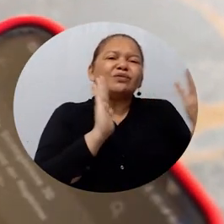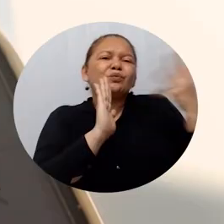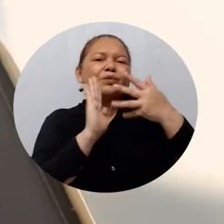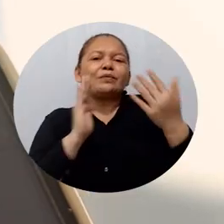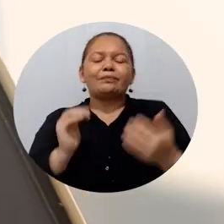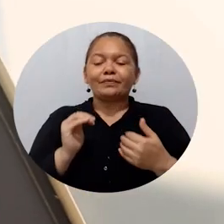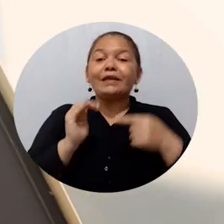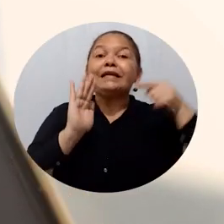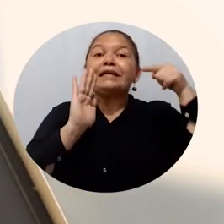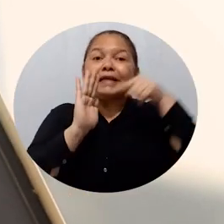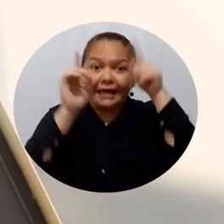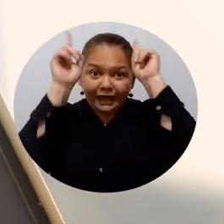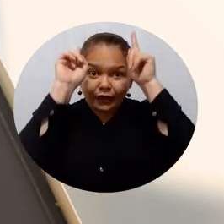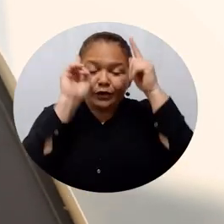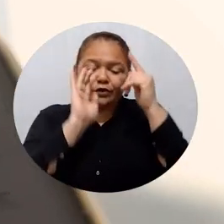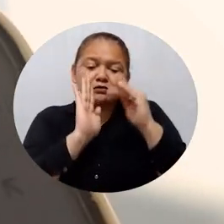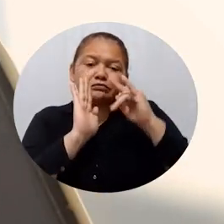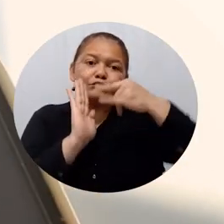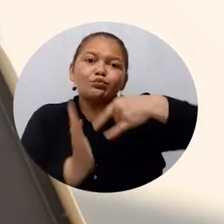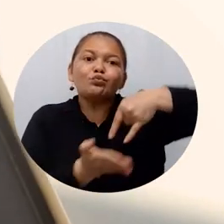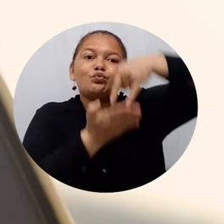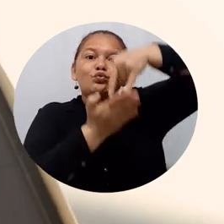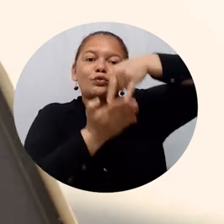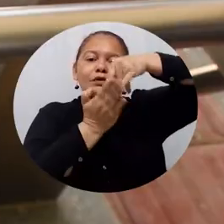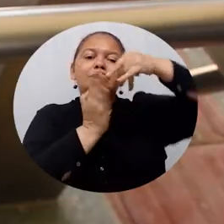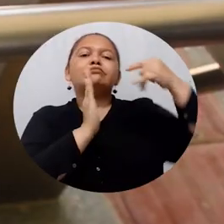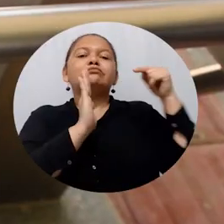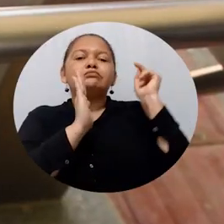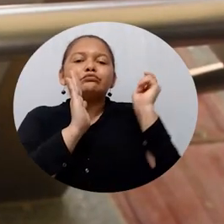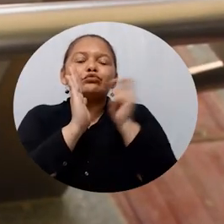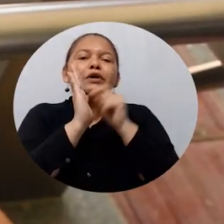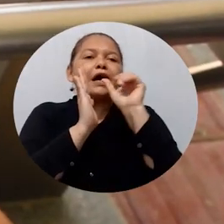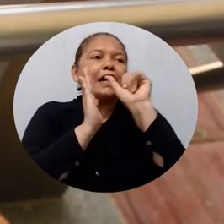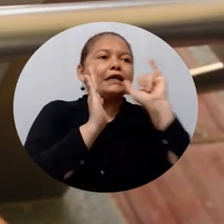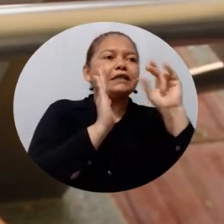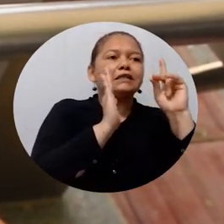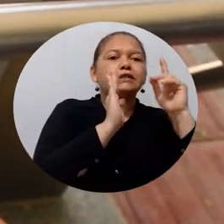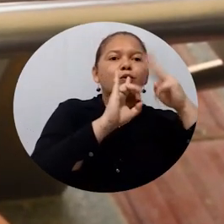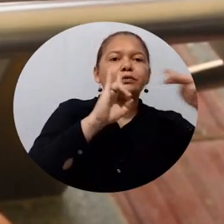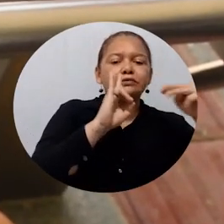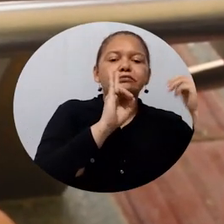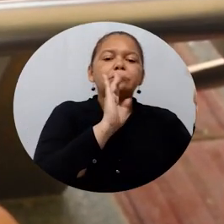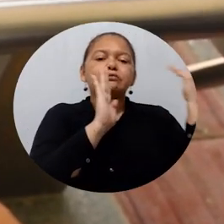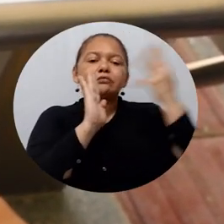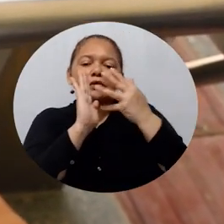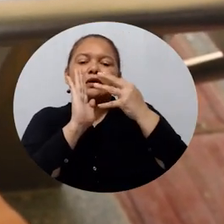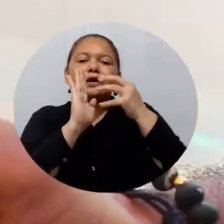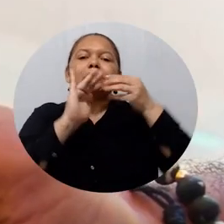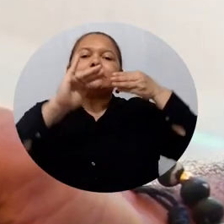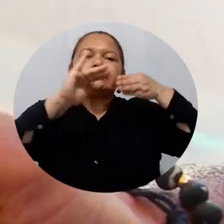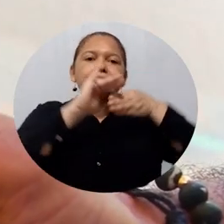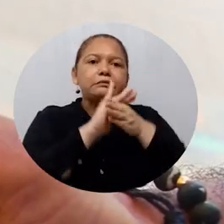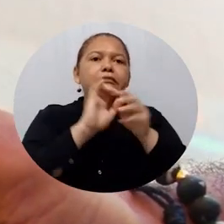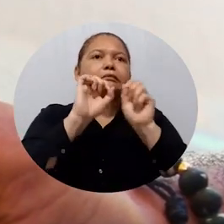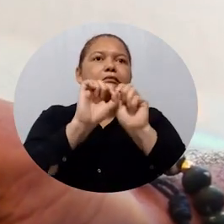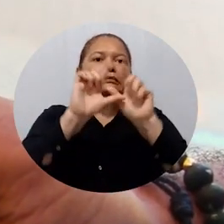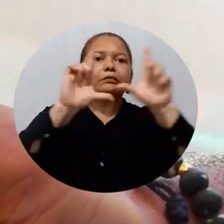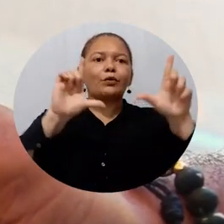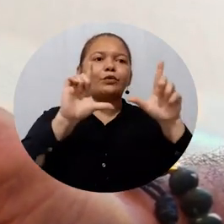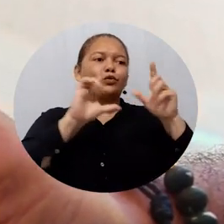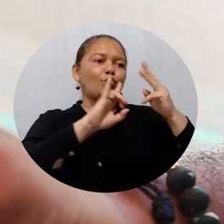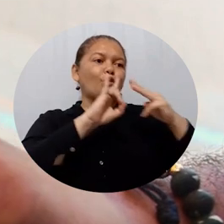google play store y buscar de unimagdalena pulsar en instalar abrir la aplicación e iniciar sesión con el correo institucional